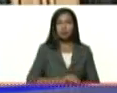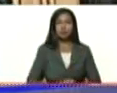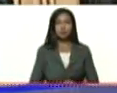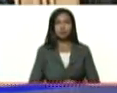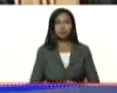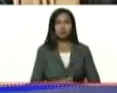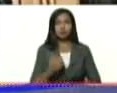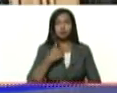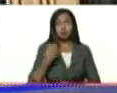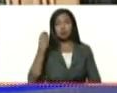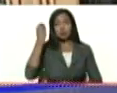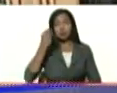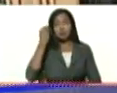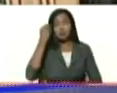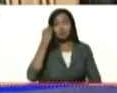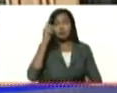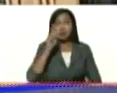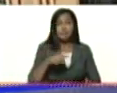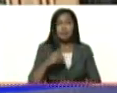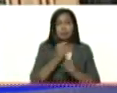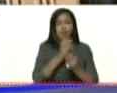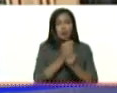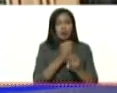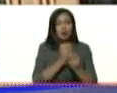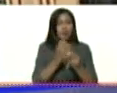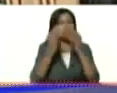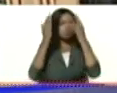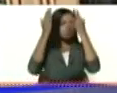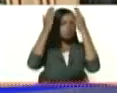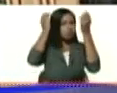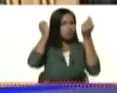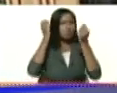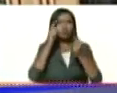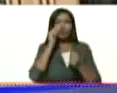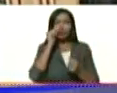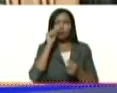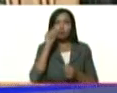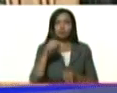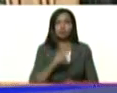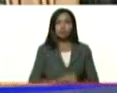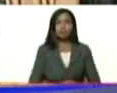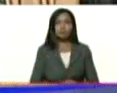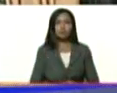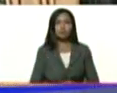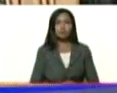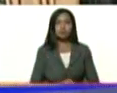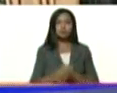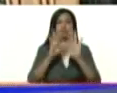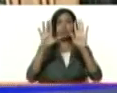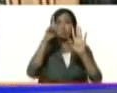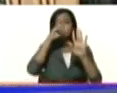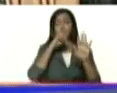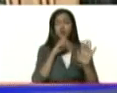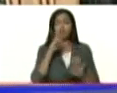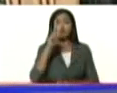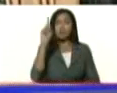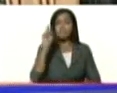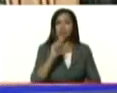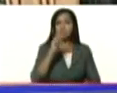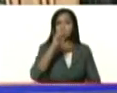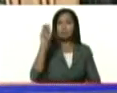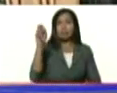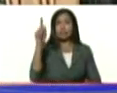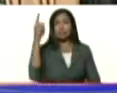Creo que el trabajo del embajador en 10 años, 2 meses y 20